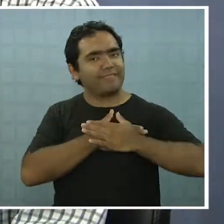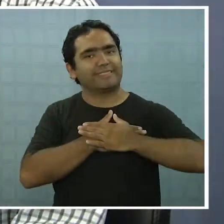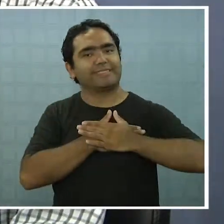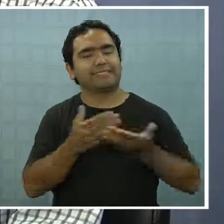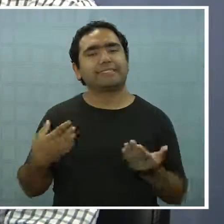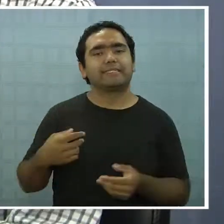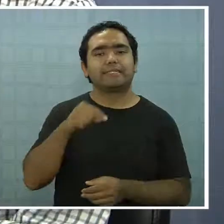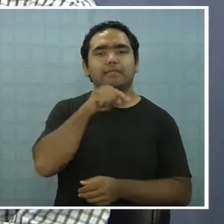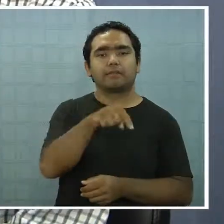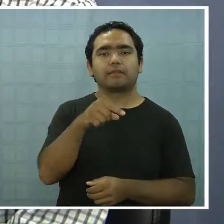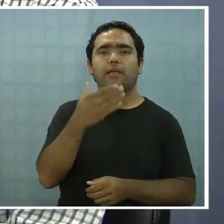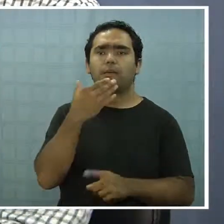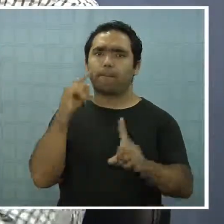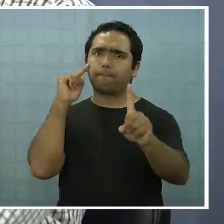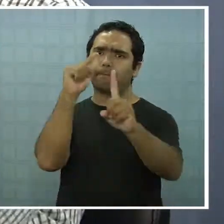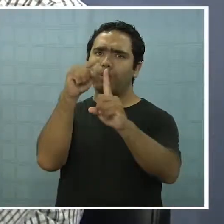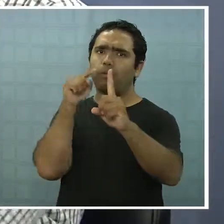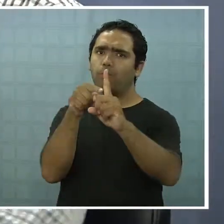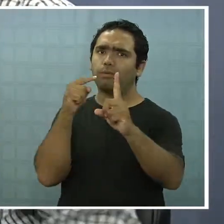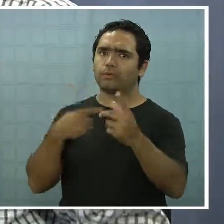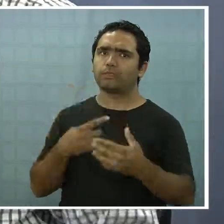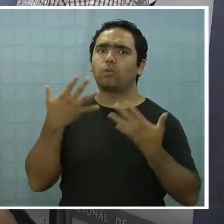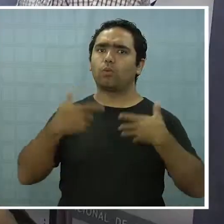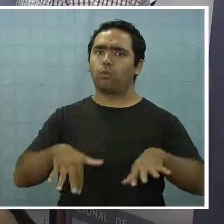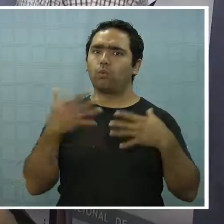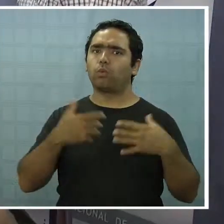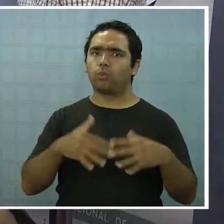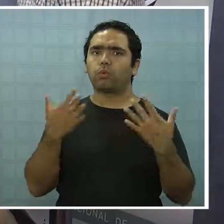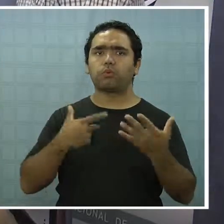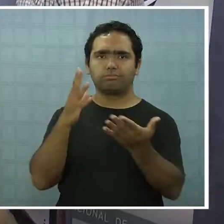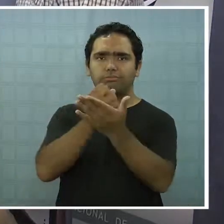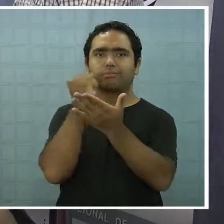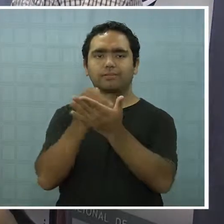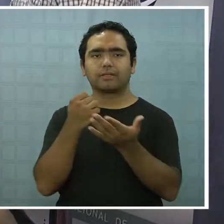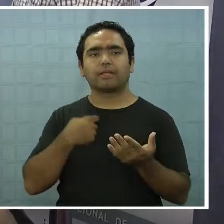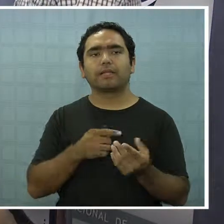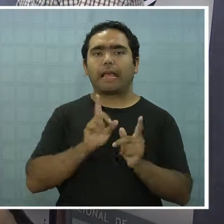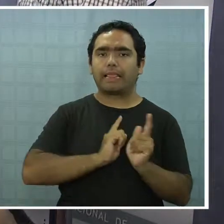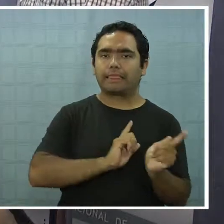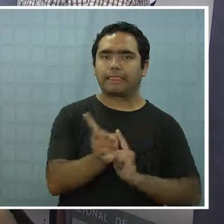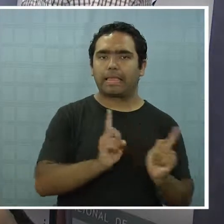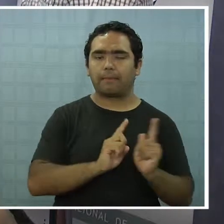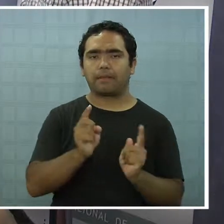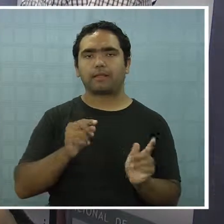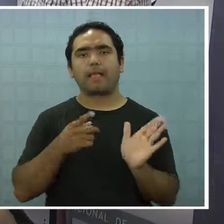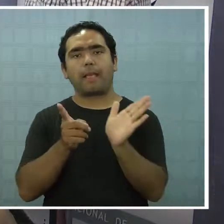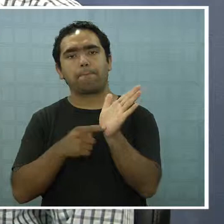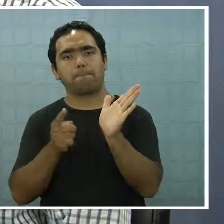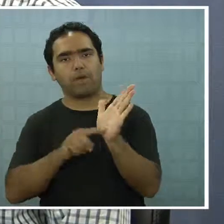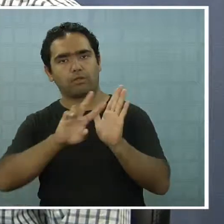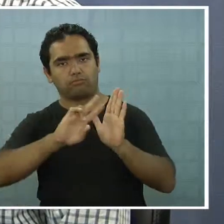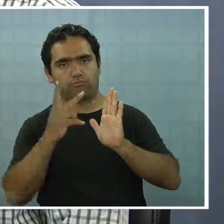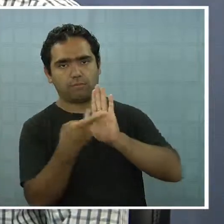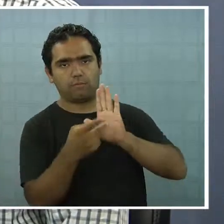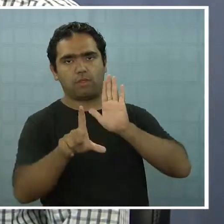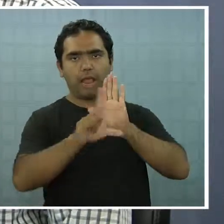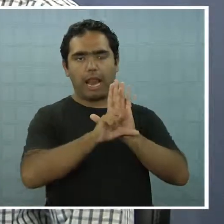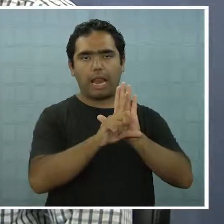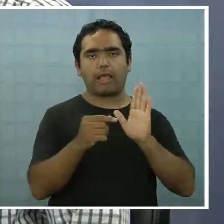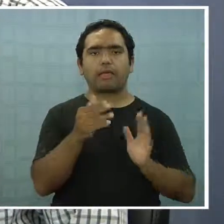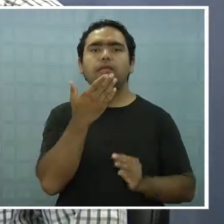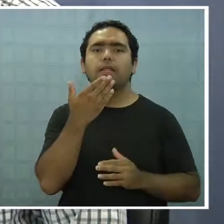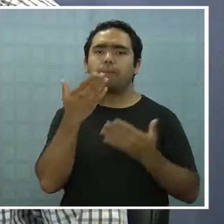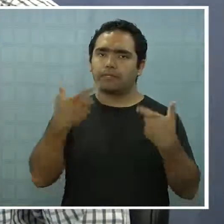además tiene metas bien ambiciosas. Está, ¿cierto?, en plena tramitación el tema de la reforma tributaria, ¿cierto?, se dio a conocer ya cuáles